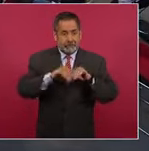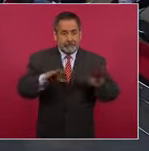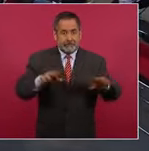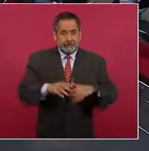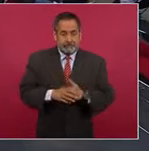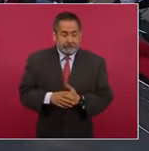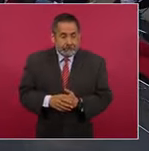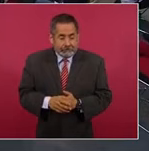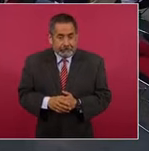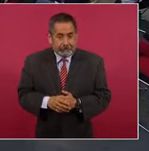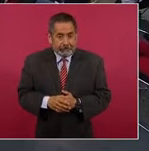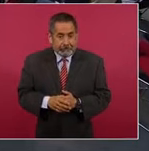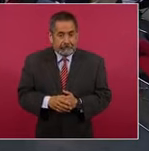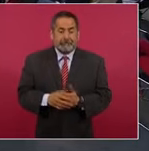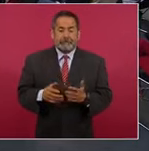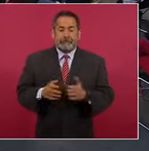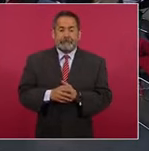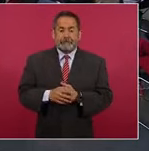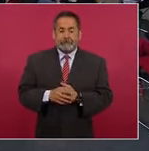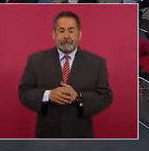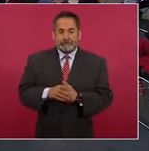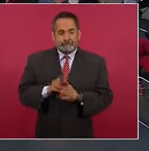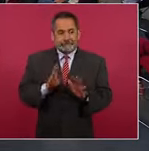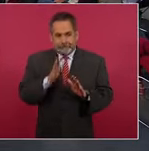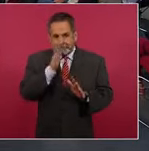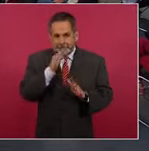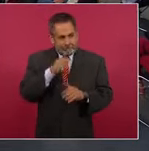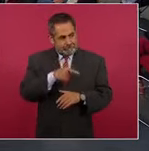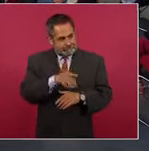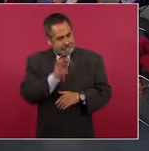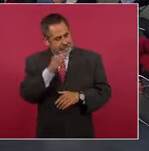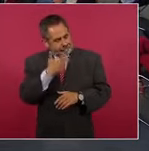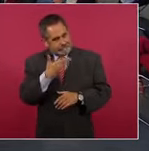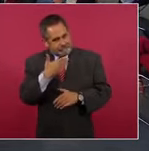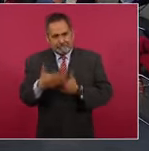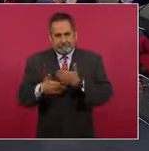No, sí. Ya estamos avanzando.